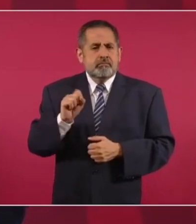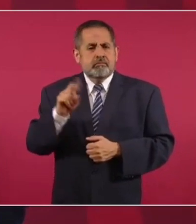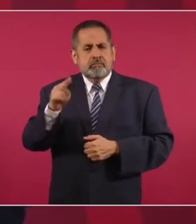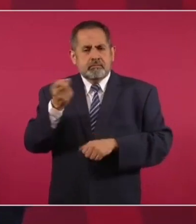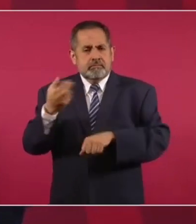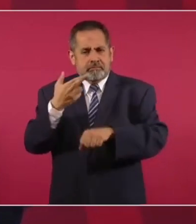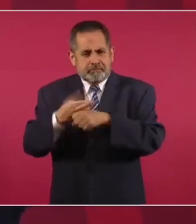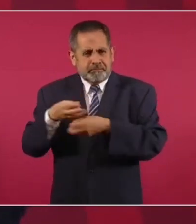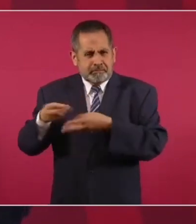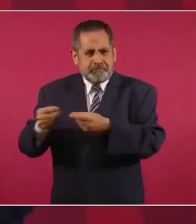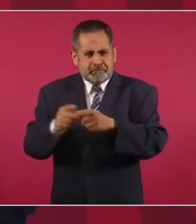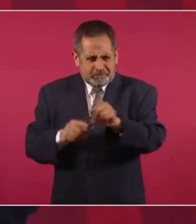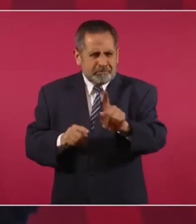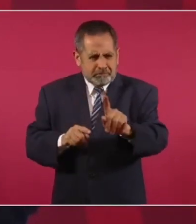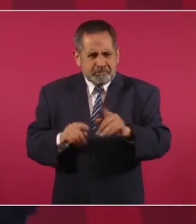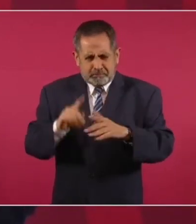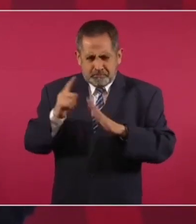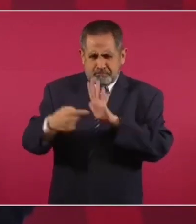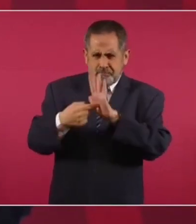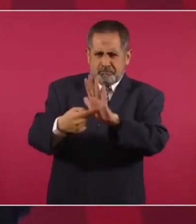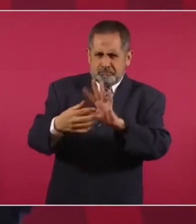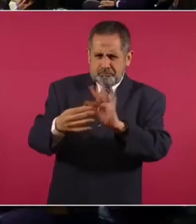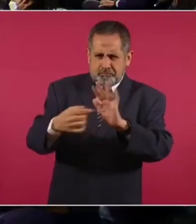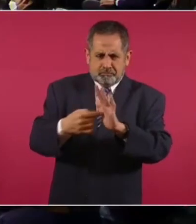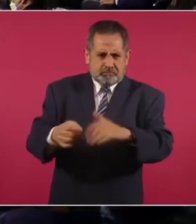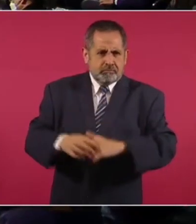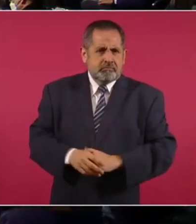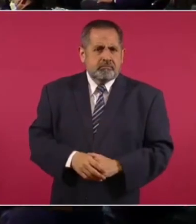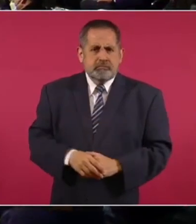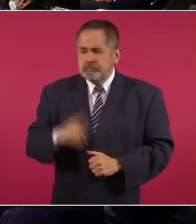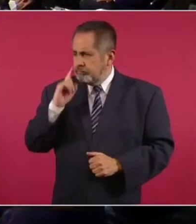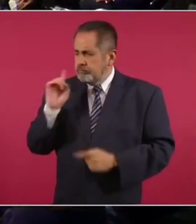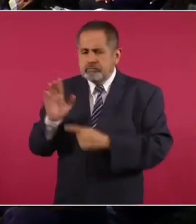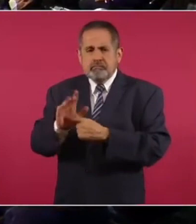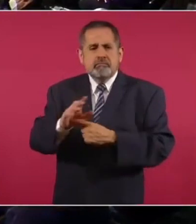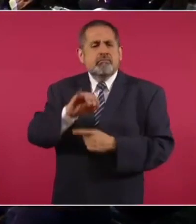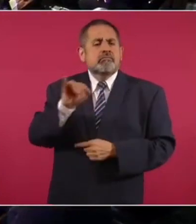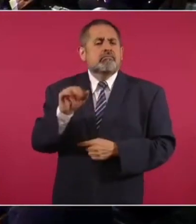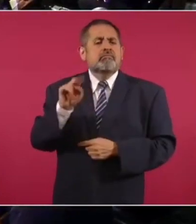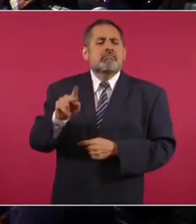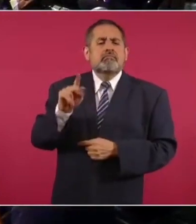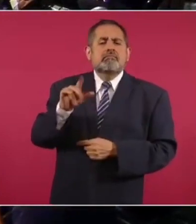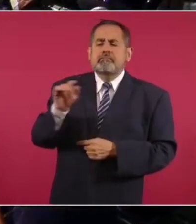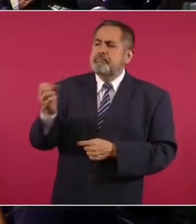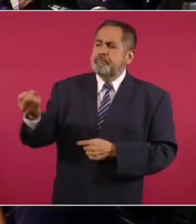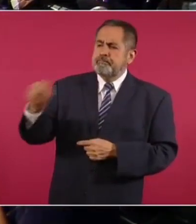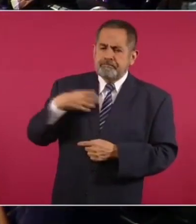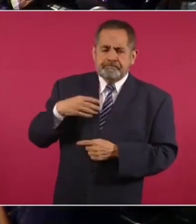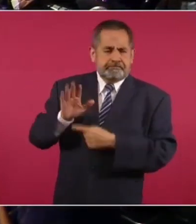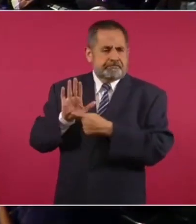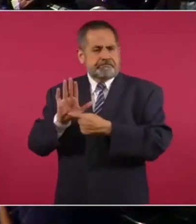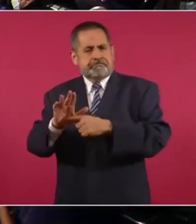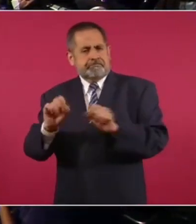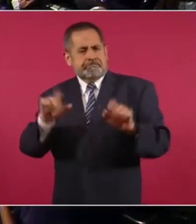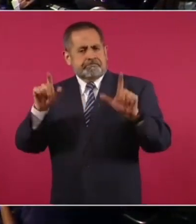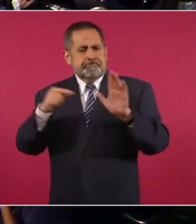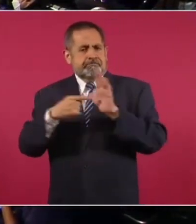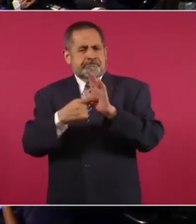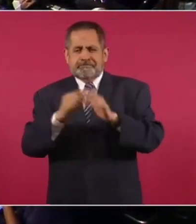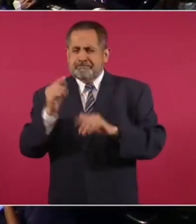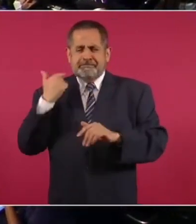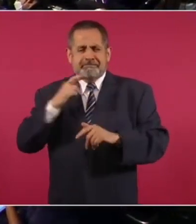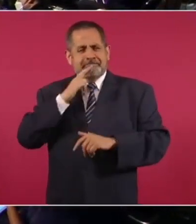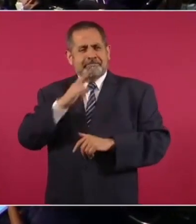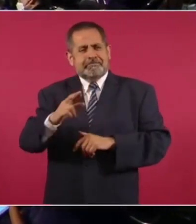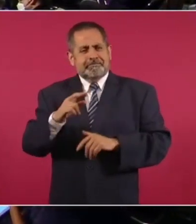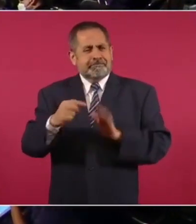Egresos. Pero ahora le voy a mostrar, ¿por qué no le dices a Juan Pablo que si me envía el último